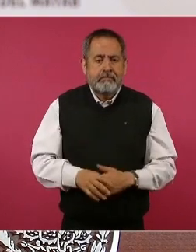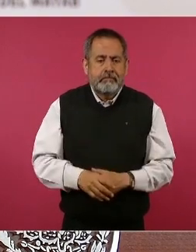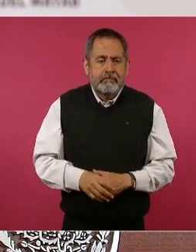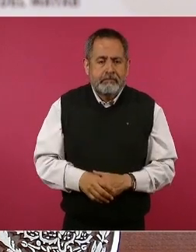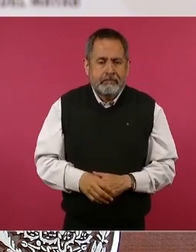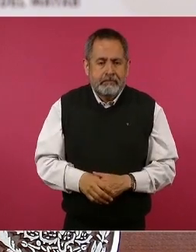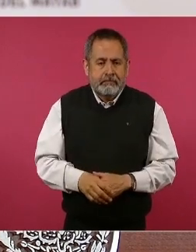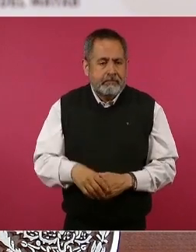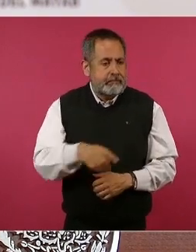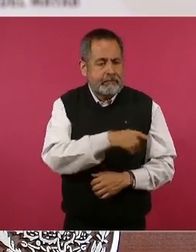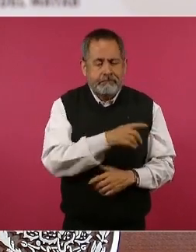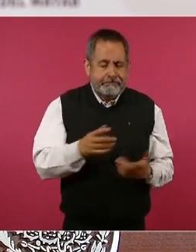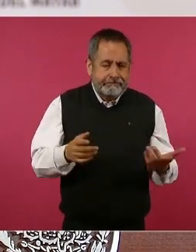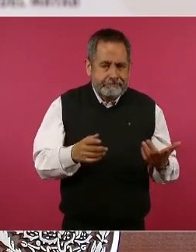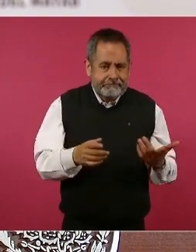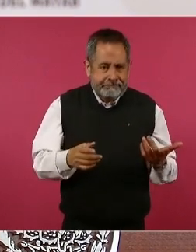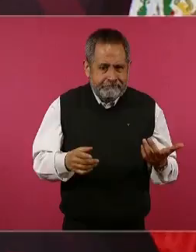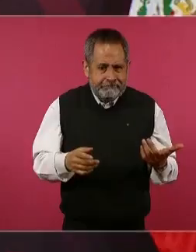Resuelven así,